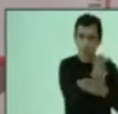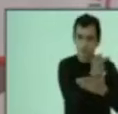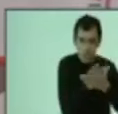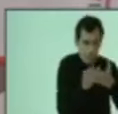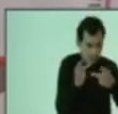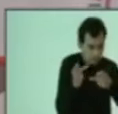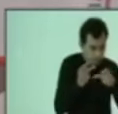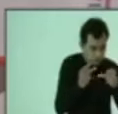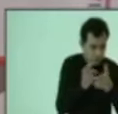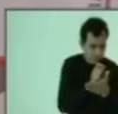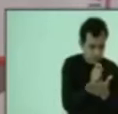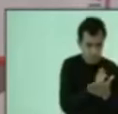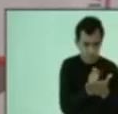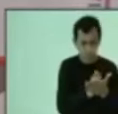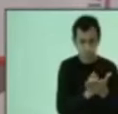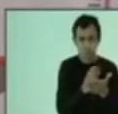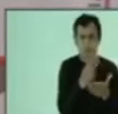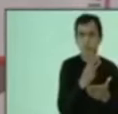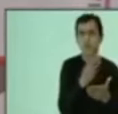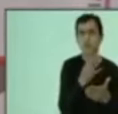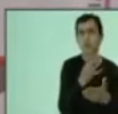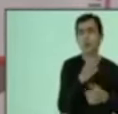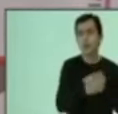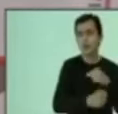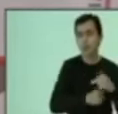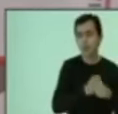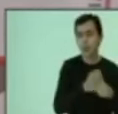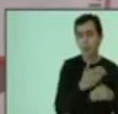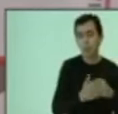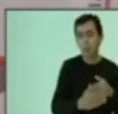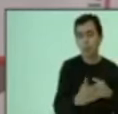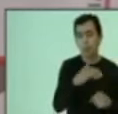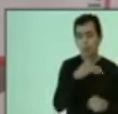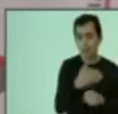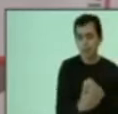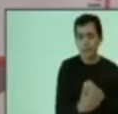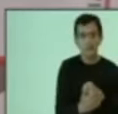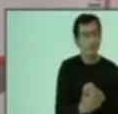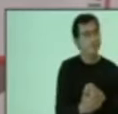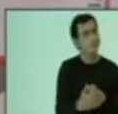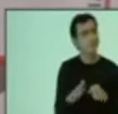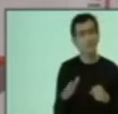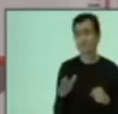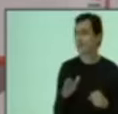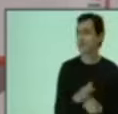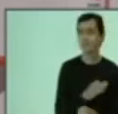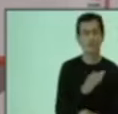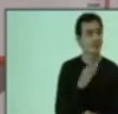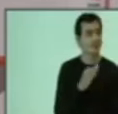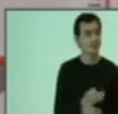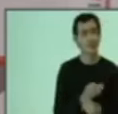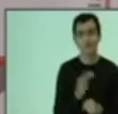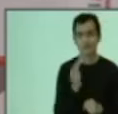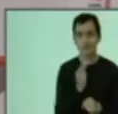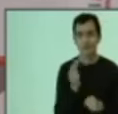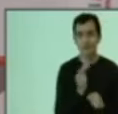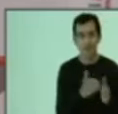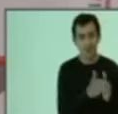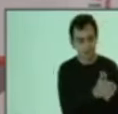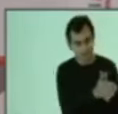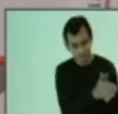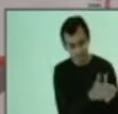municipal, pero no de 3 o 4 años nada más, porque el tiempo no alcanza para darle continuidad. Necesitamos que